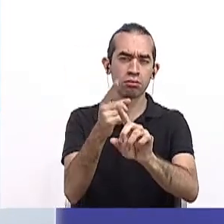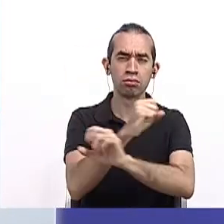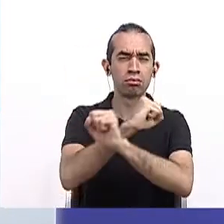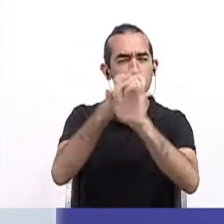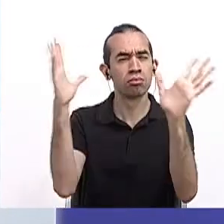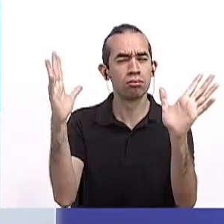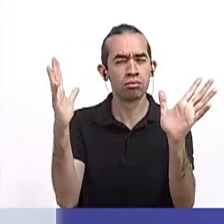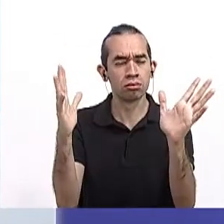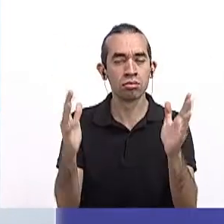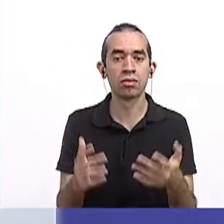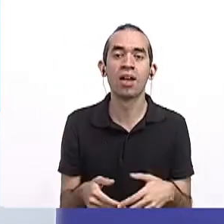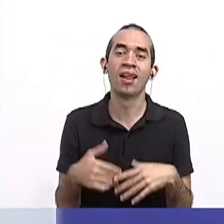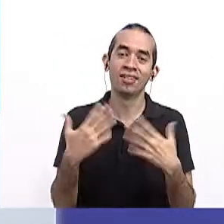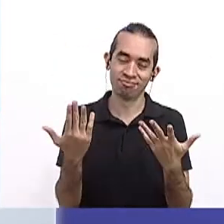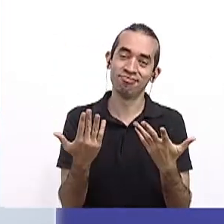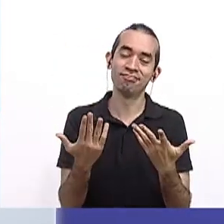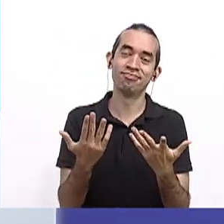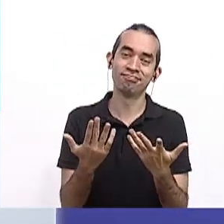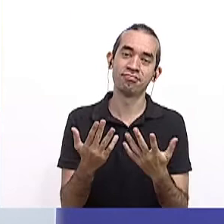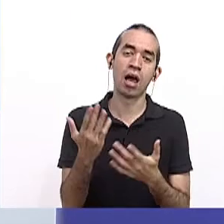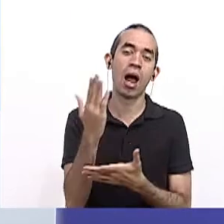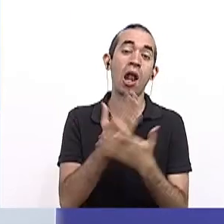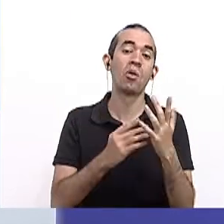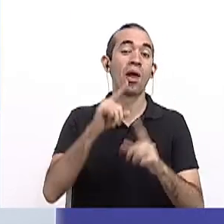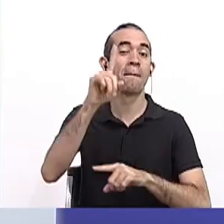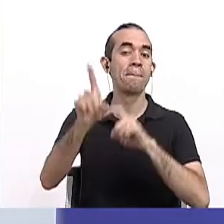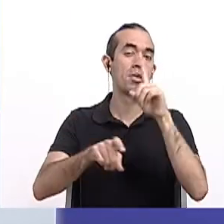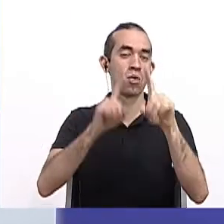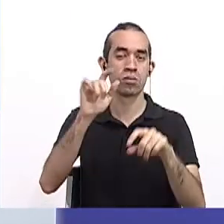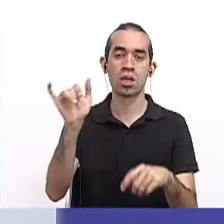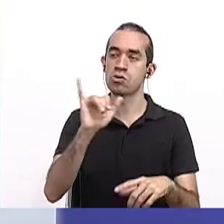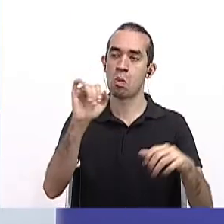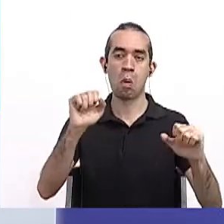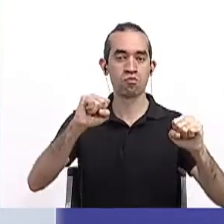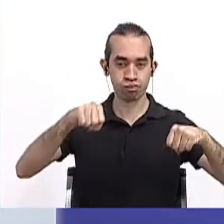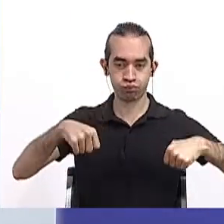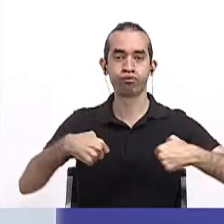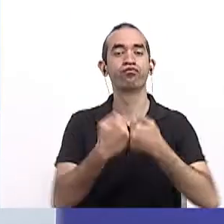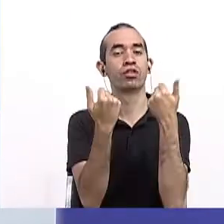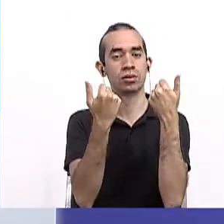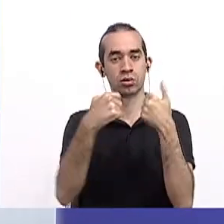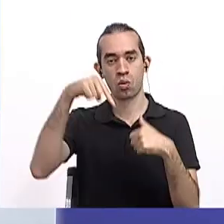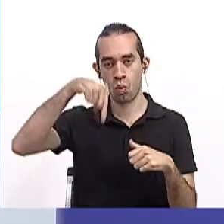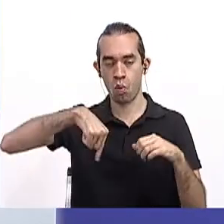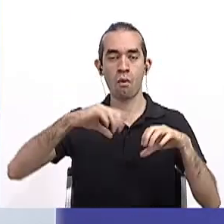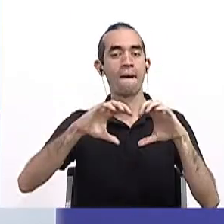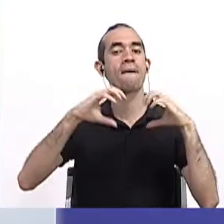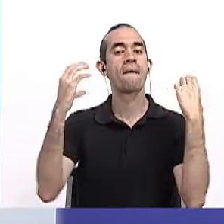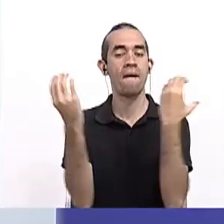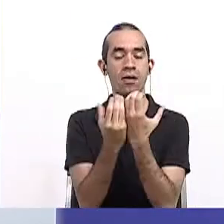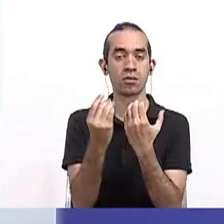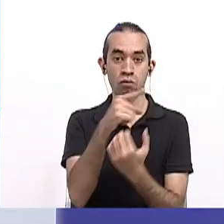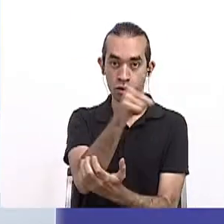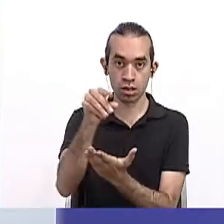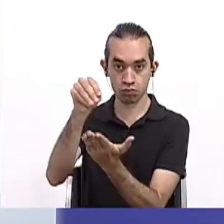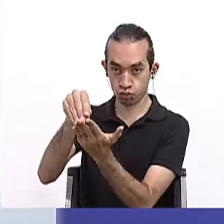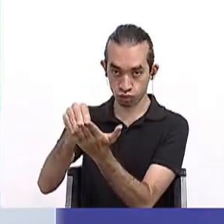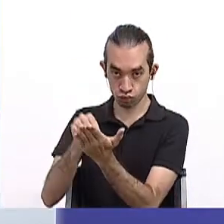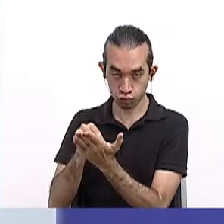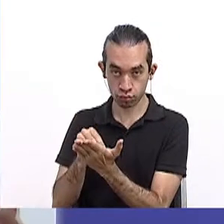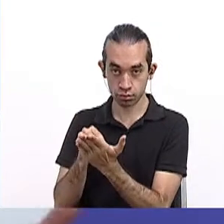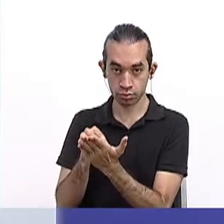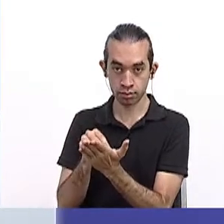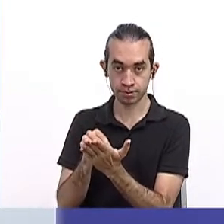eso nos vamos a crear unas preguntas como el reto de la clase del día de hoy. Anoten ahí en sus